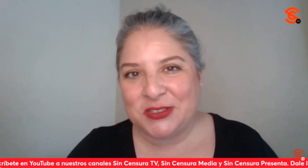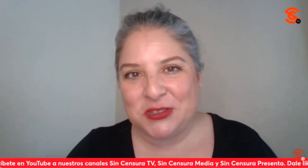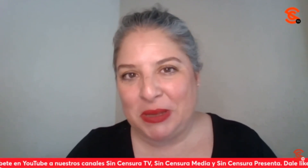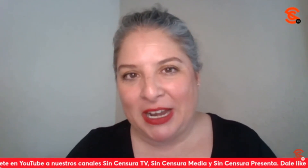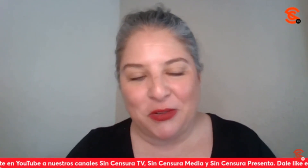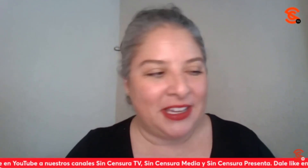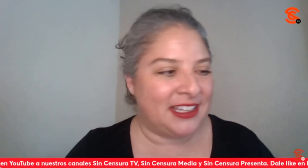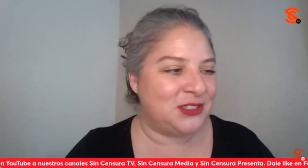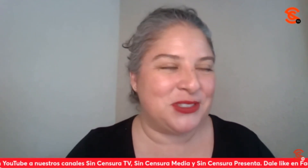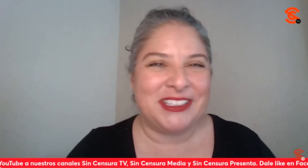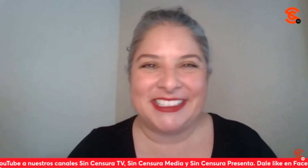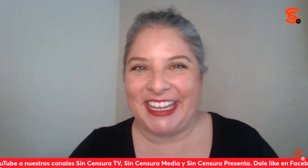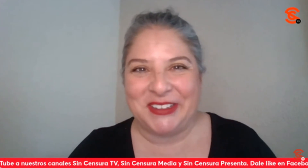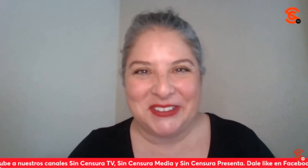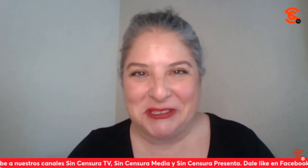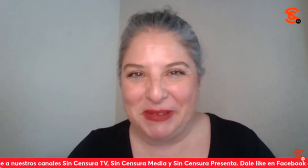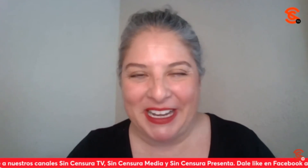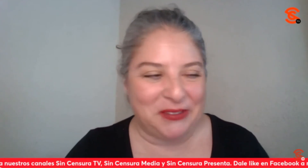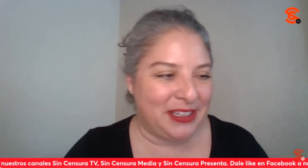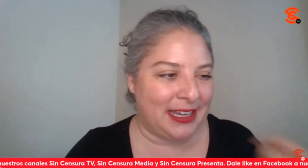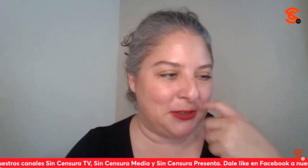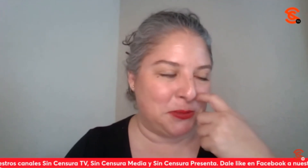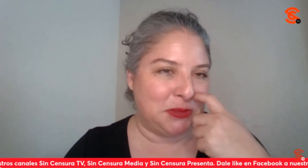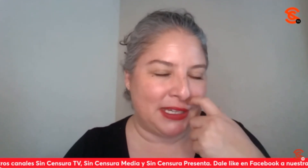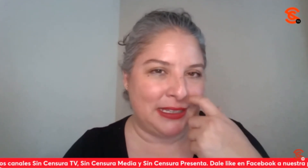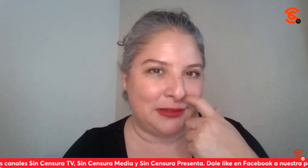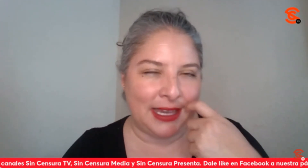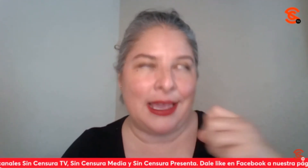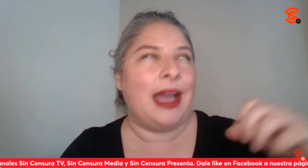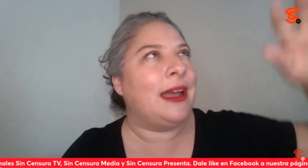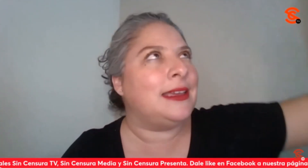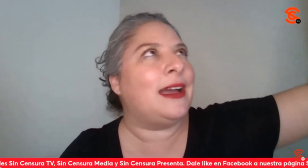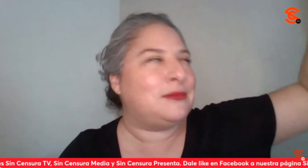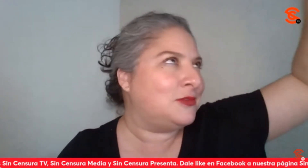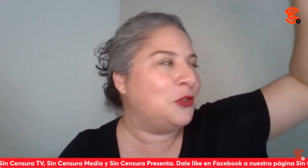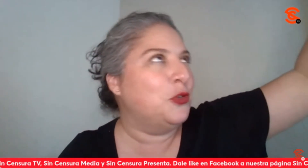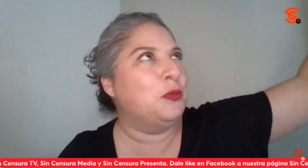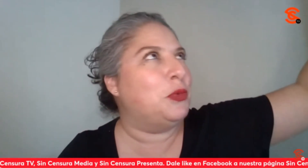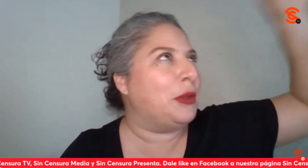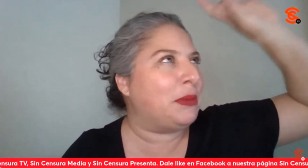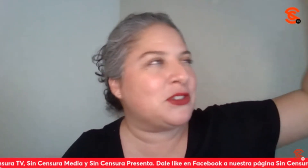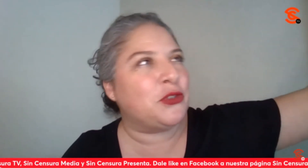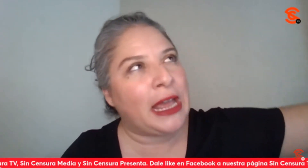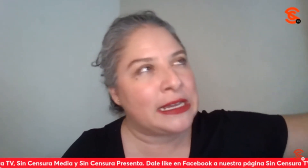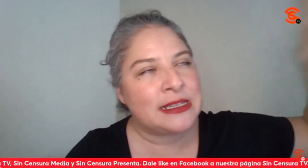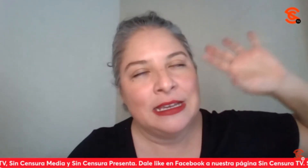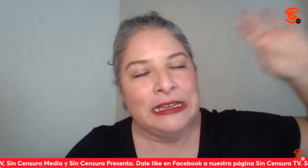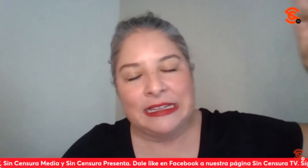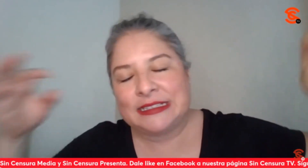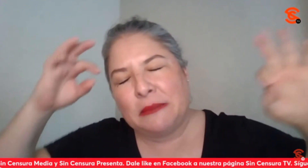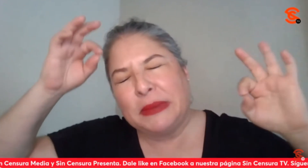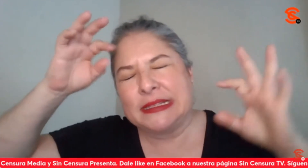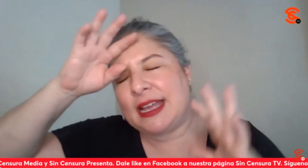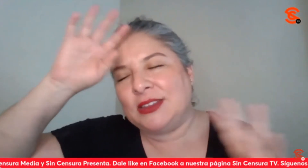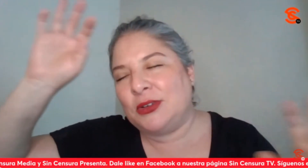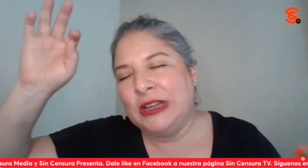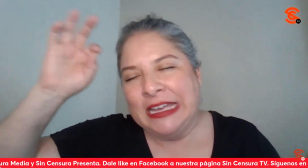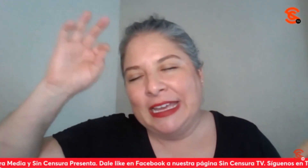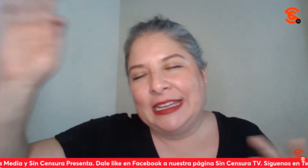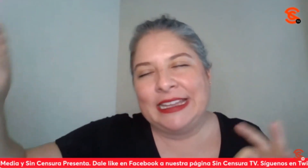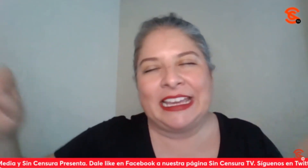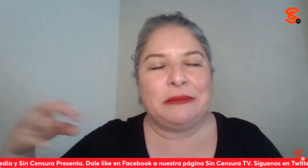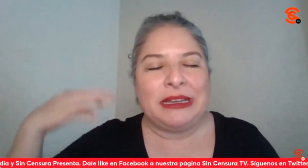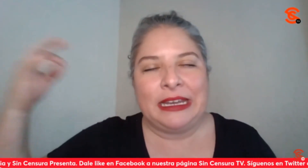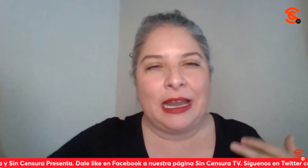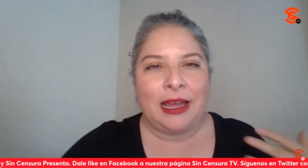teorías conspiranoicas, yo soy cero conspiranoica, yo no me imagino que allá haya un grupo de personajes que están pensando